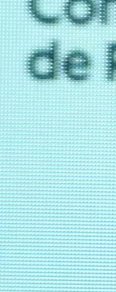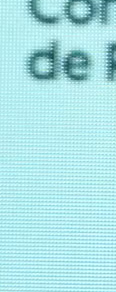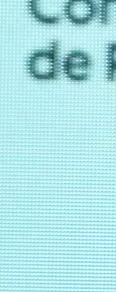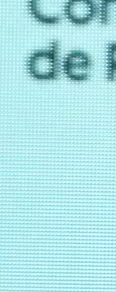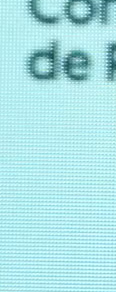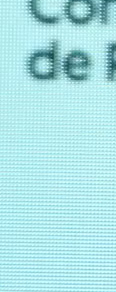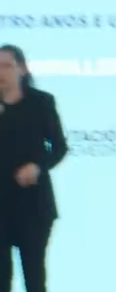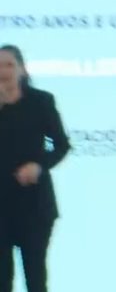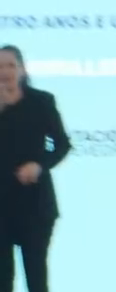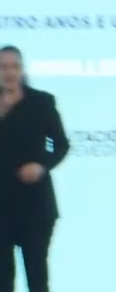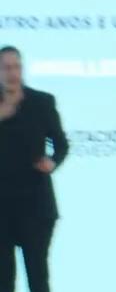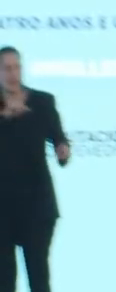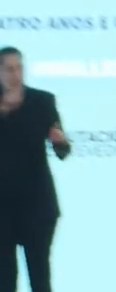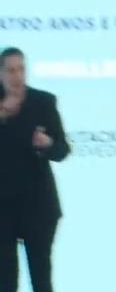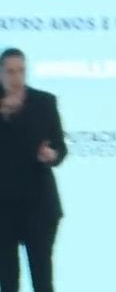ahí no están las mujeres.